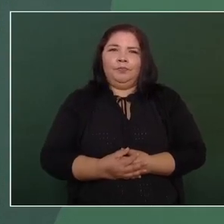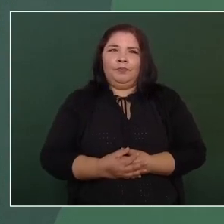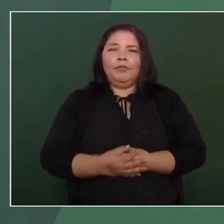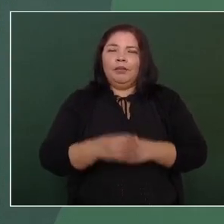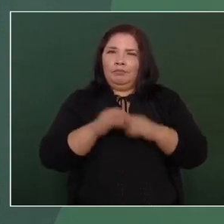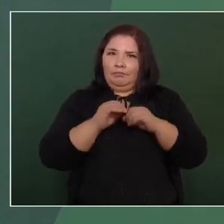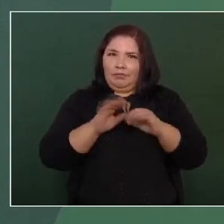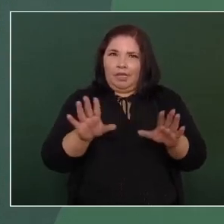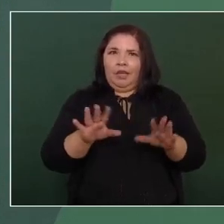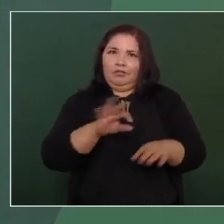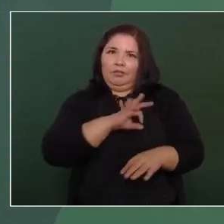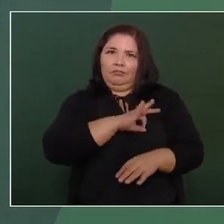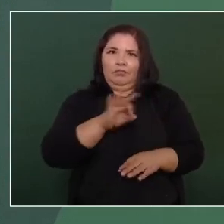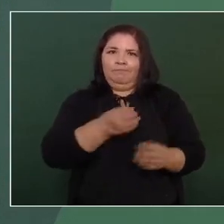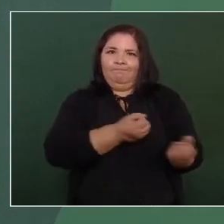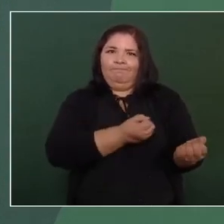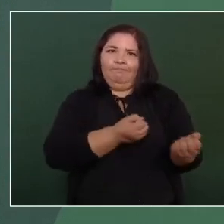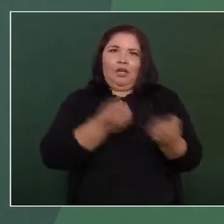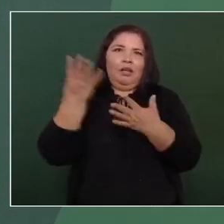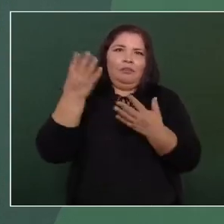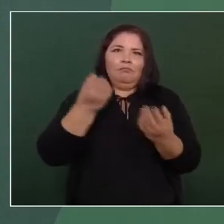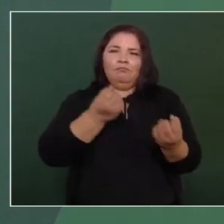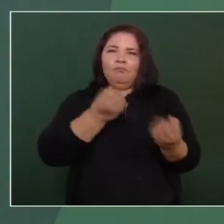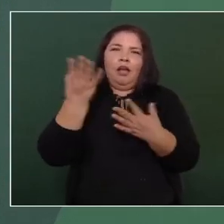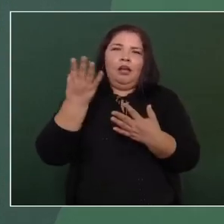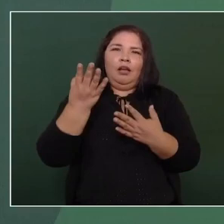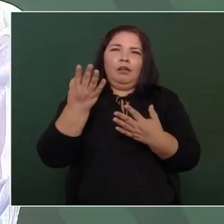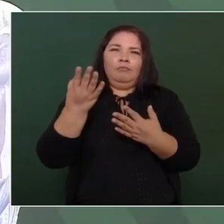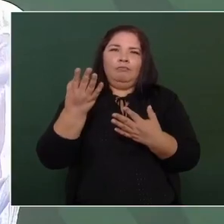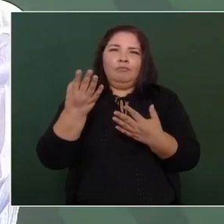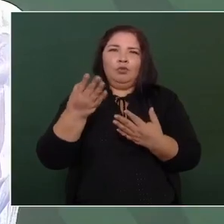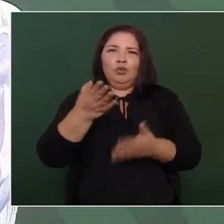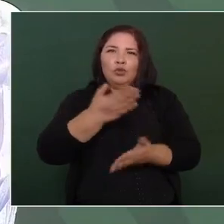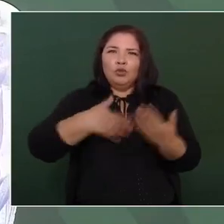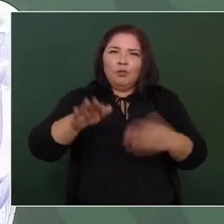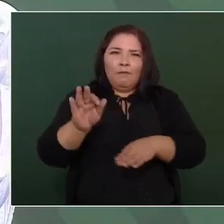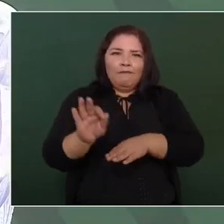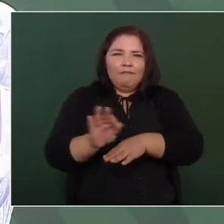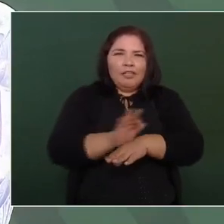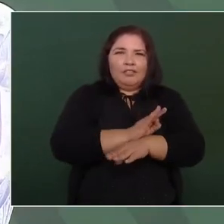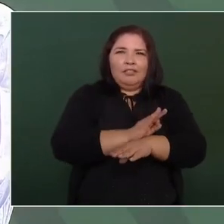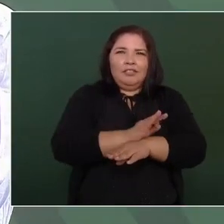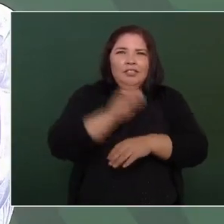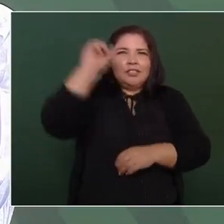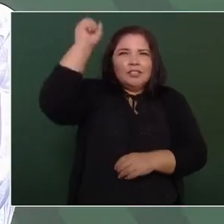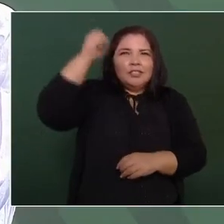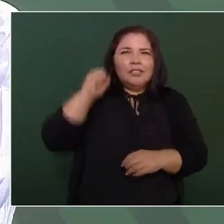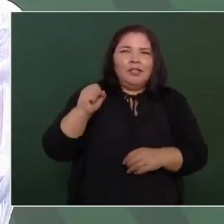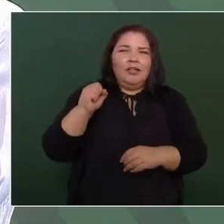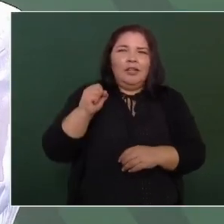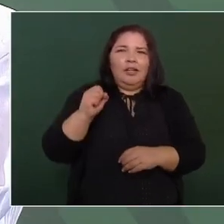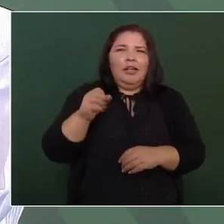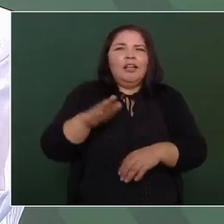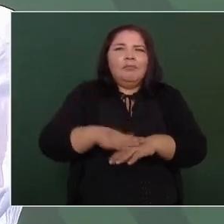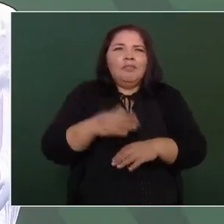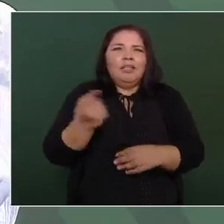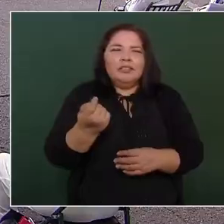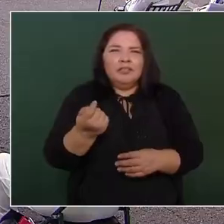Ya se puede exportar todo esto en beneficio de Sinaloa. ¿Qué